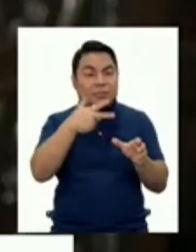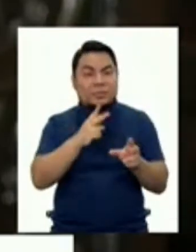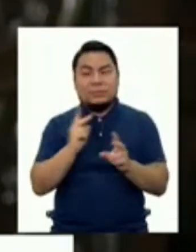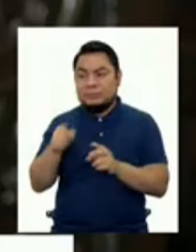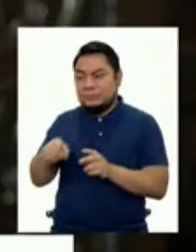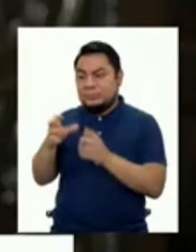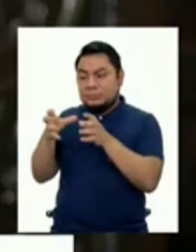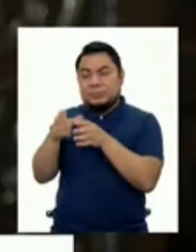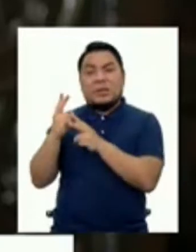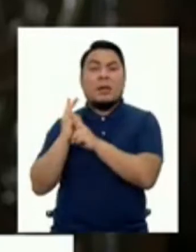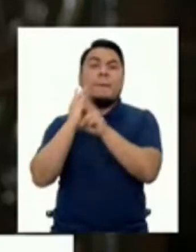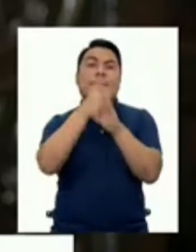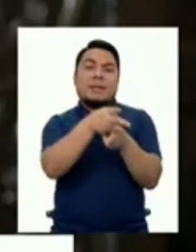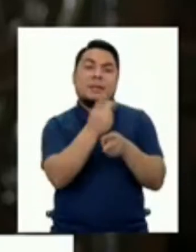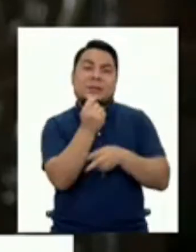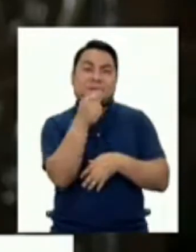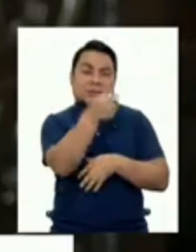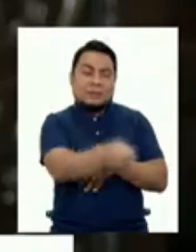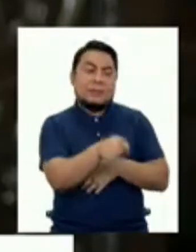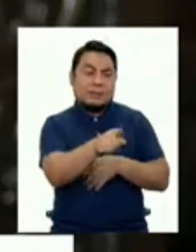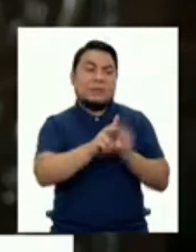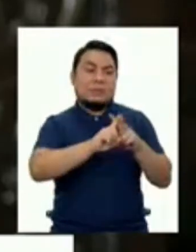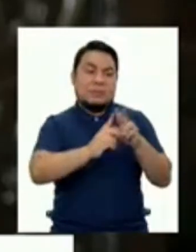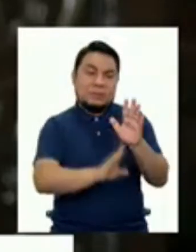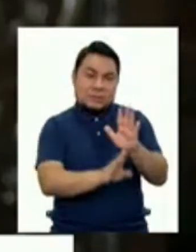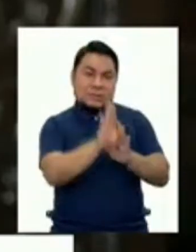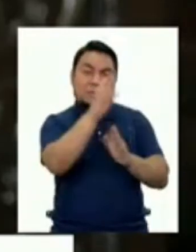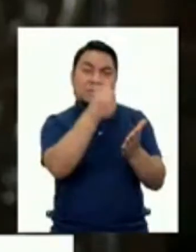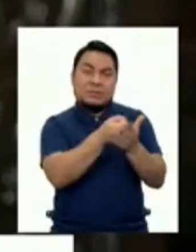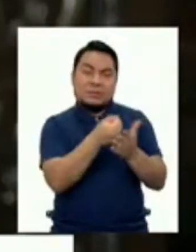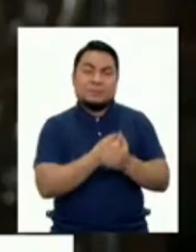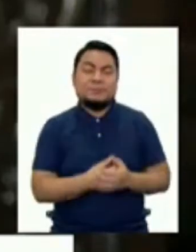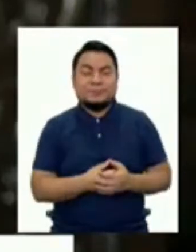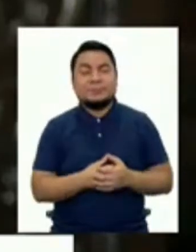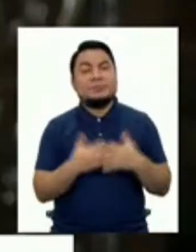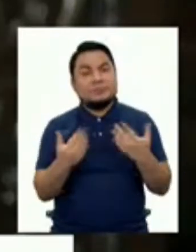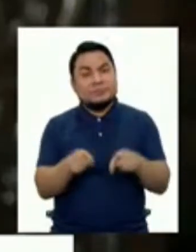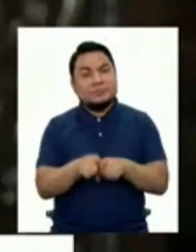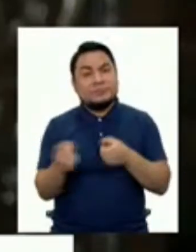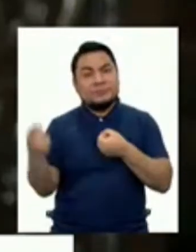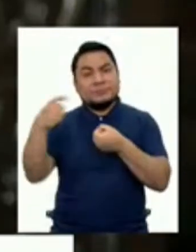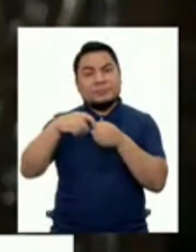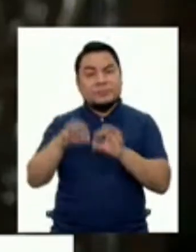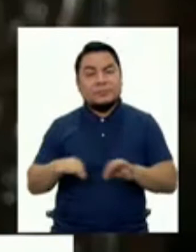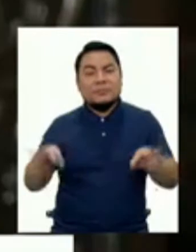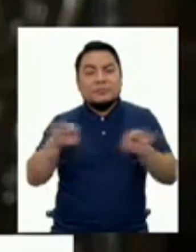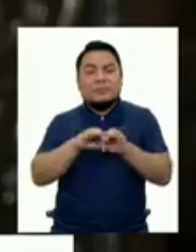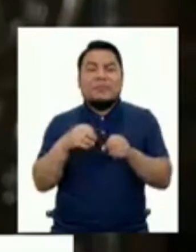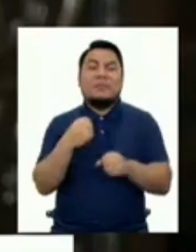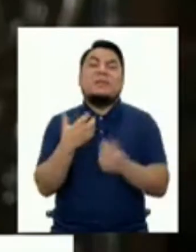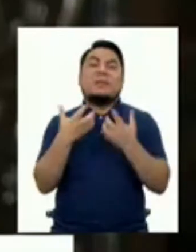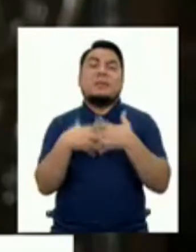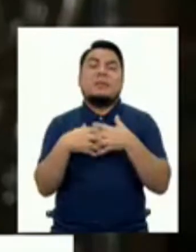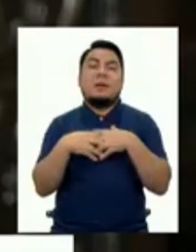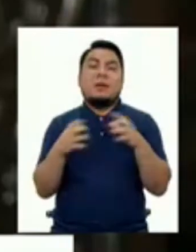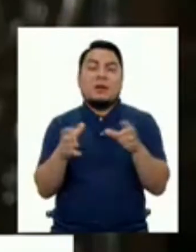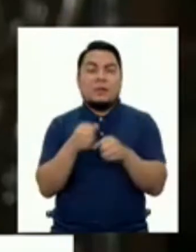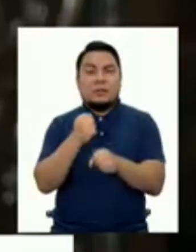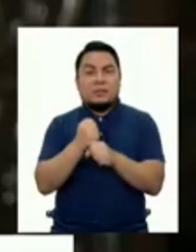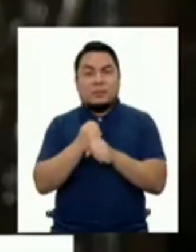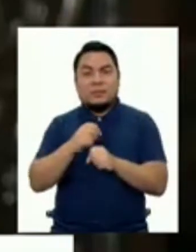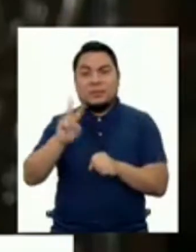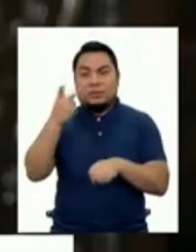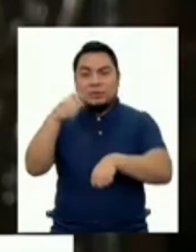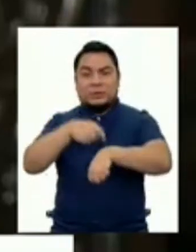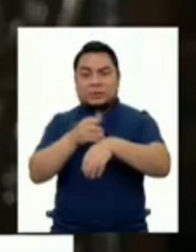prestarle a las MIPES y de esta manera dinamizar la economía. También esperamos una participación importante de las microfinancieras en la segunda etapa de Reactiva